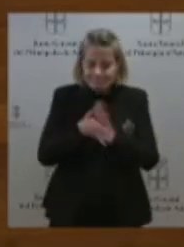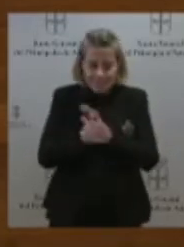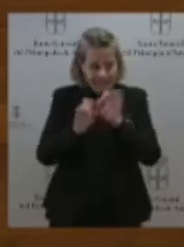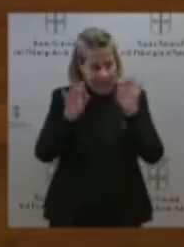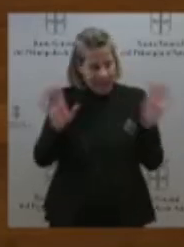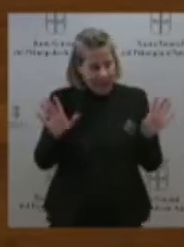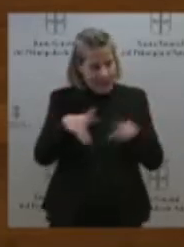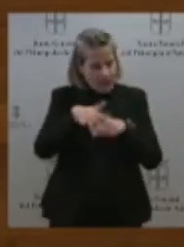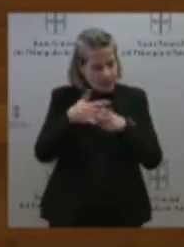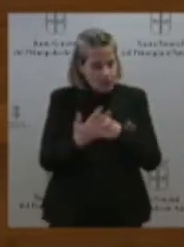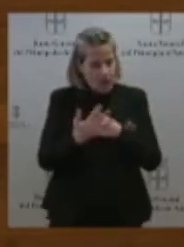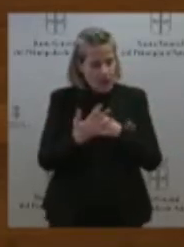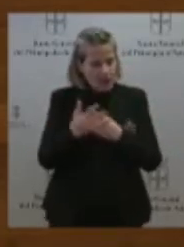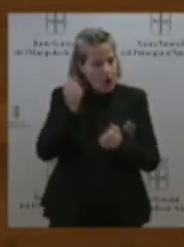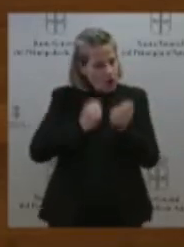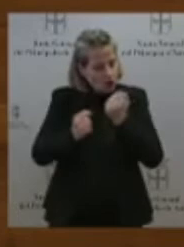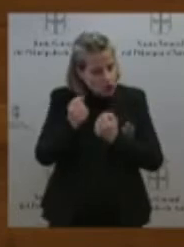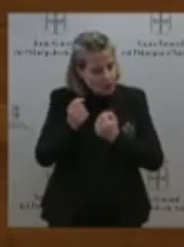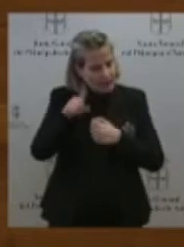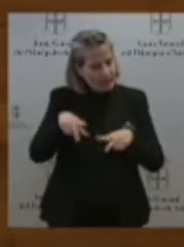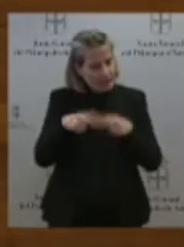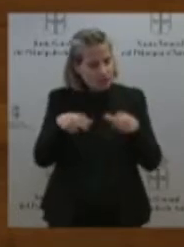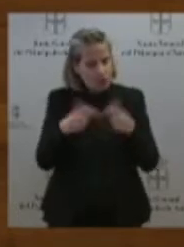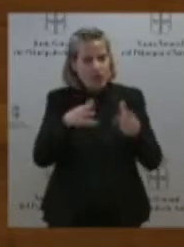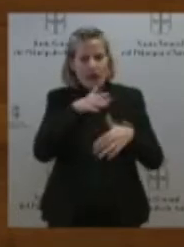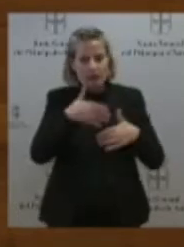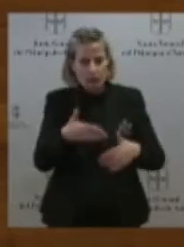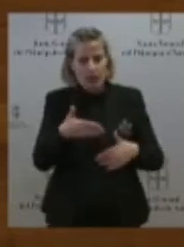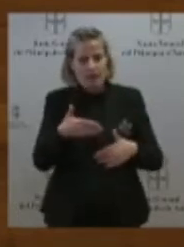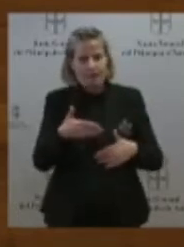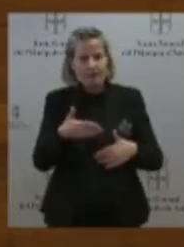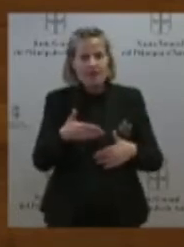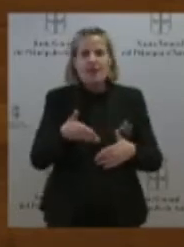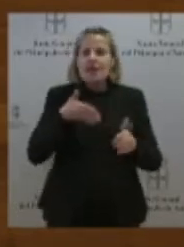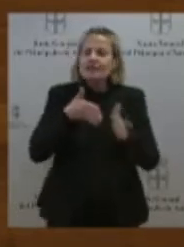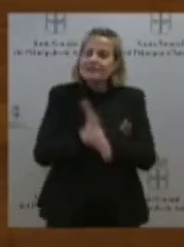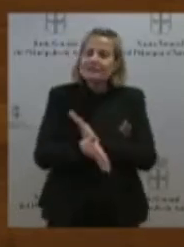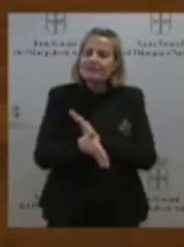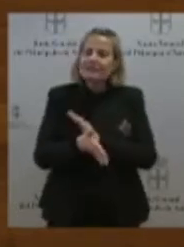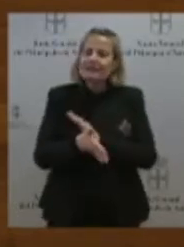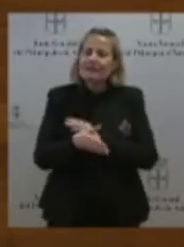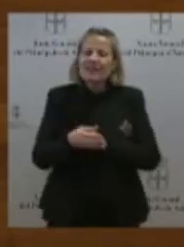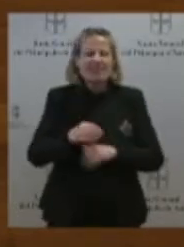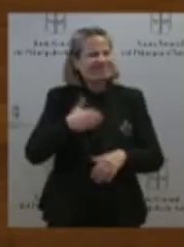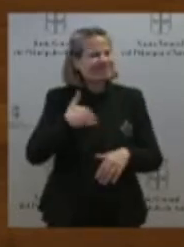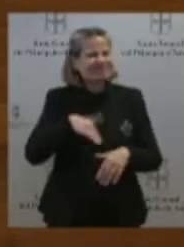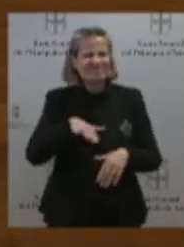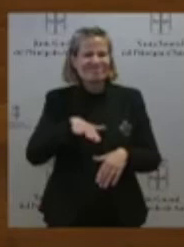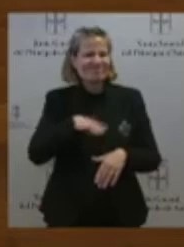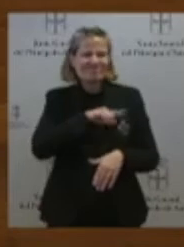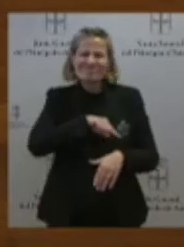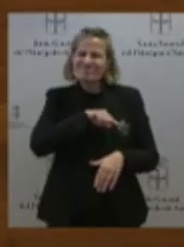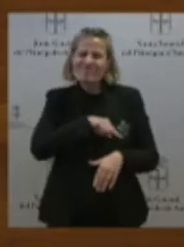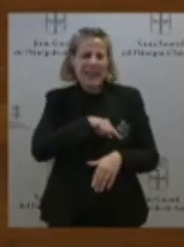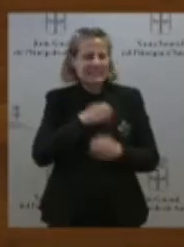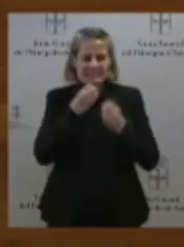a difundir un malestar en el que la ansiedad, la frustración y la falta de autoestima comprometen la salud anímica. En este contexto adverso,